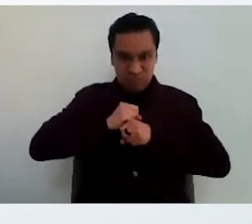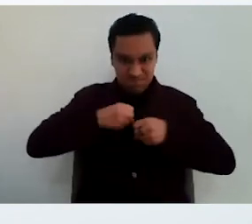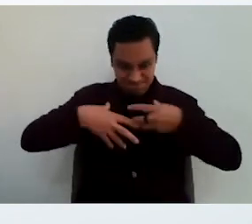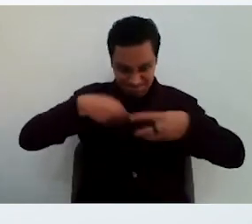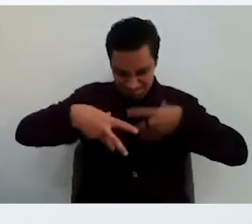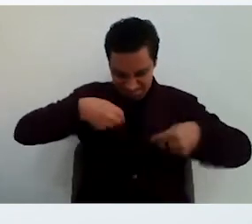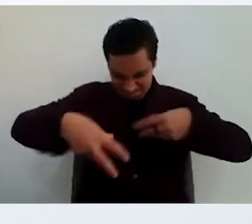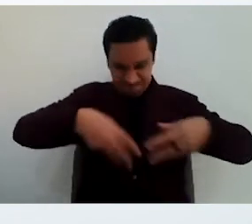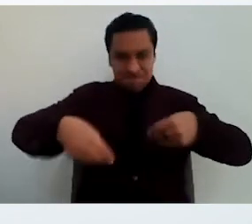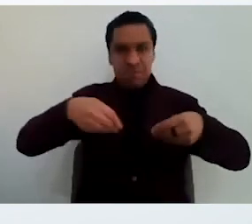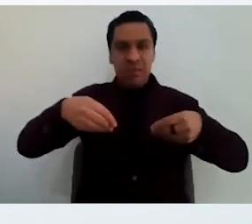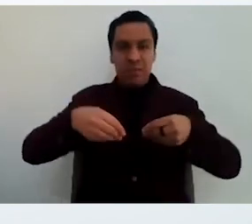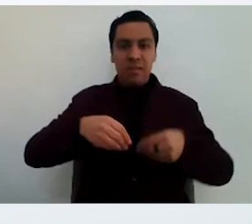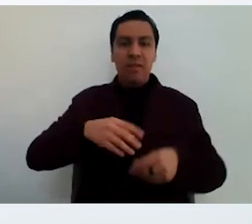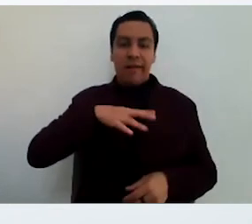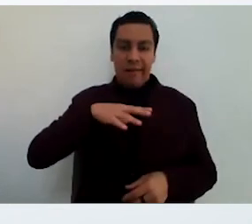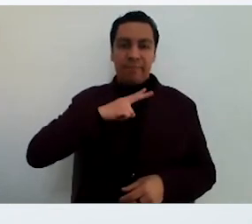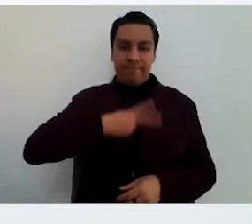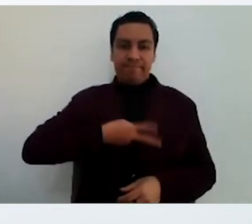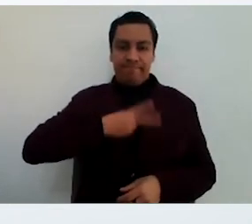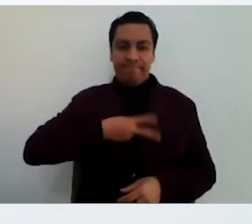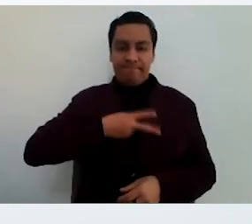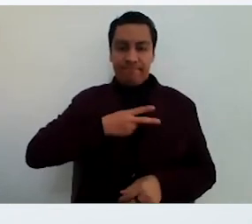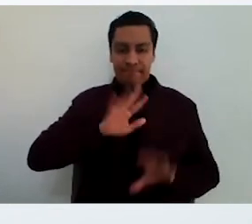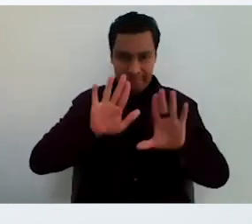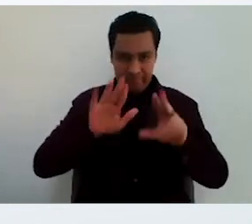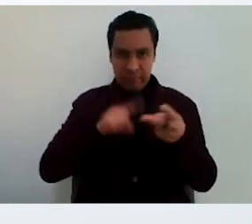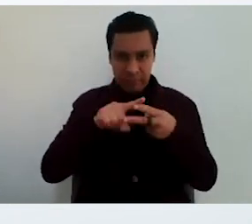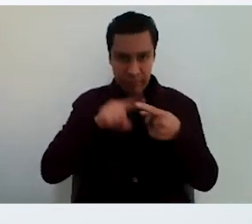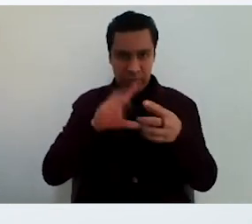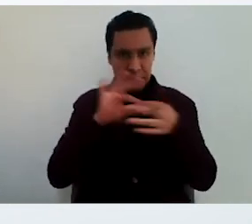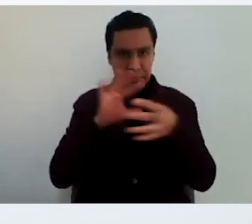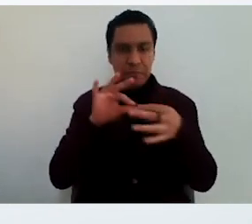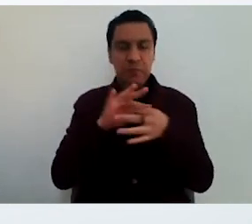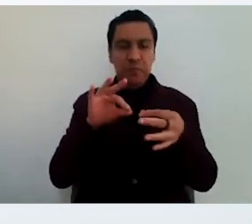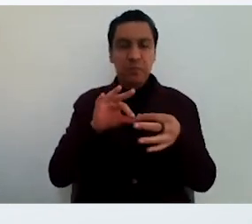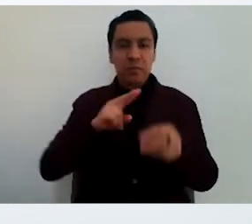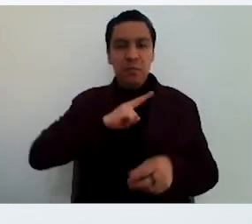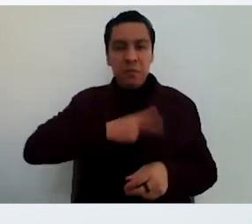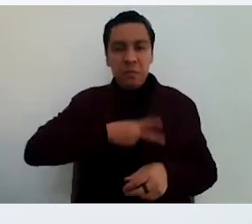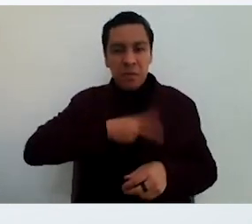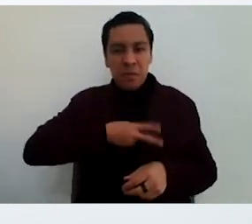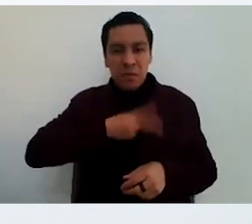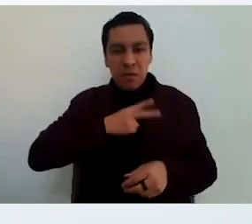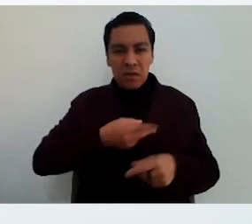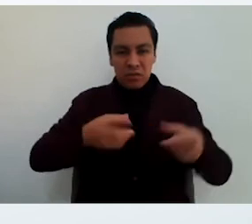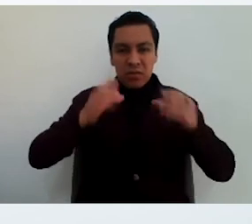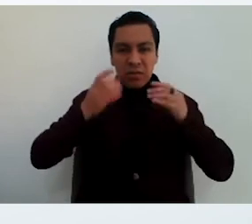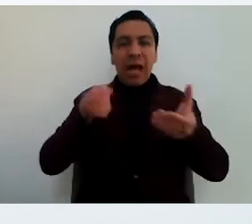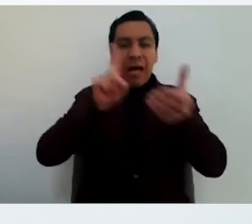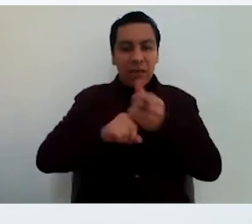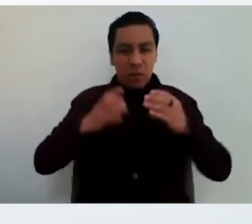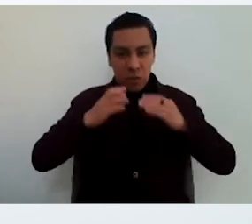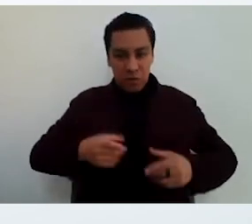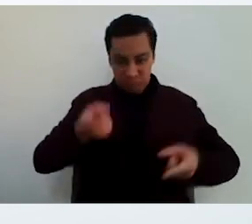daños y qué tipo de ventajas tenemos? Una es que al andar el virus diseminado por el organismo,